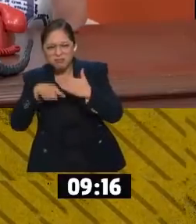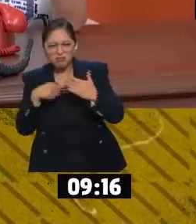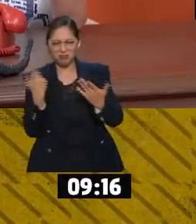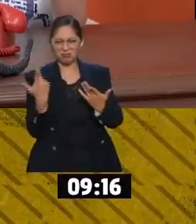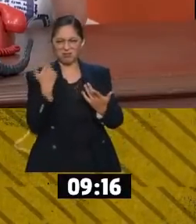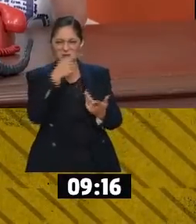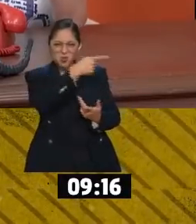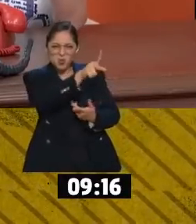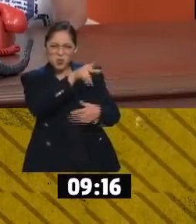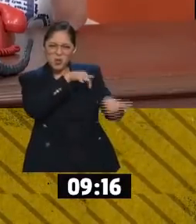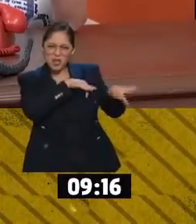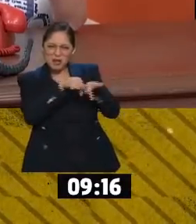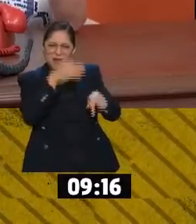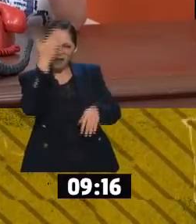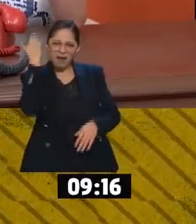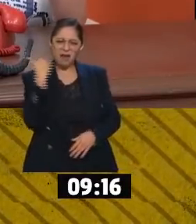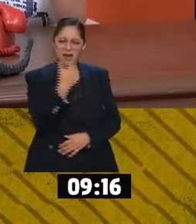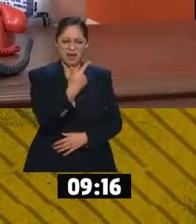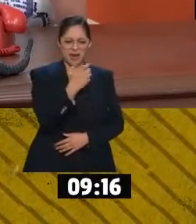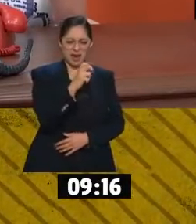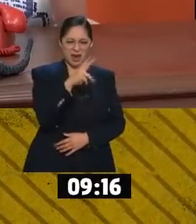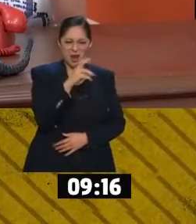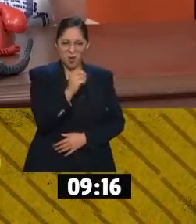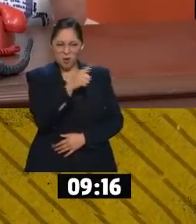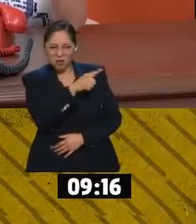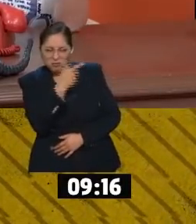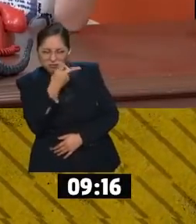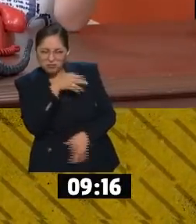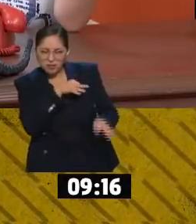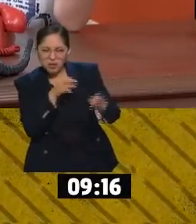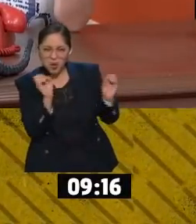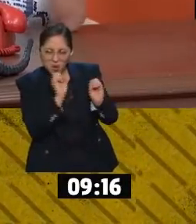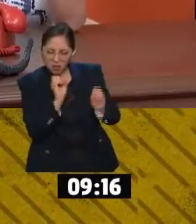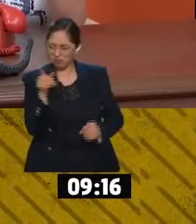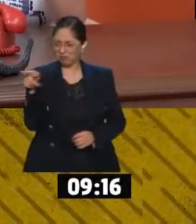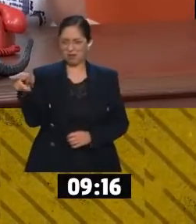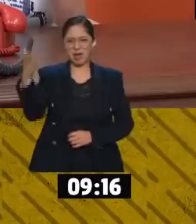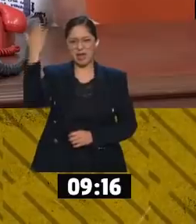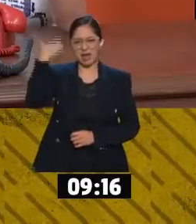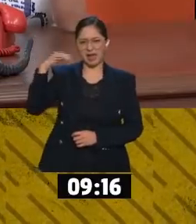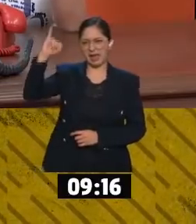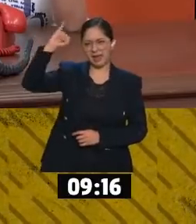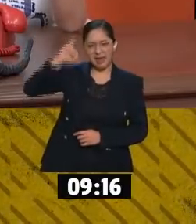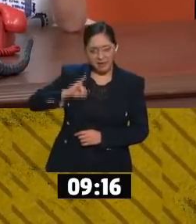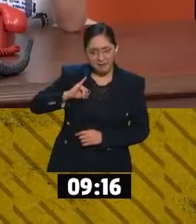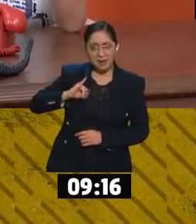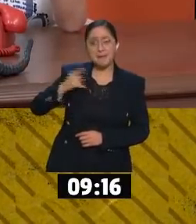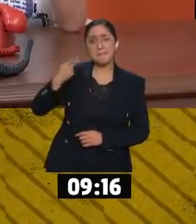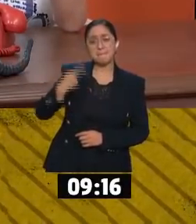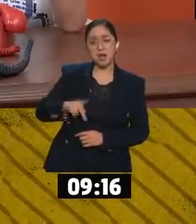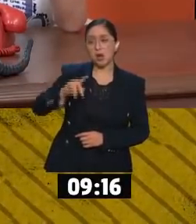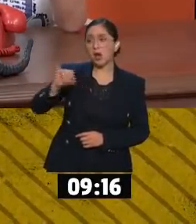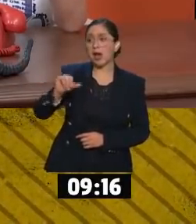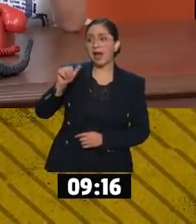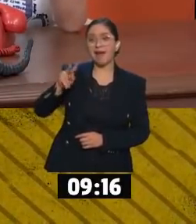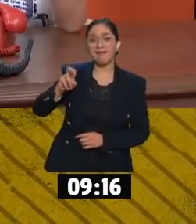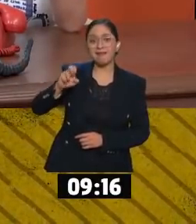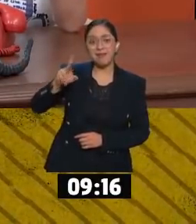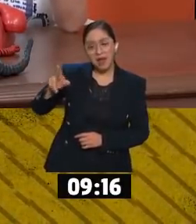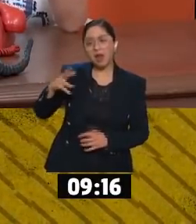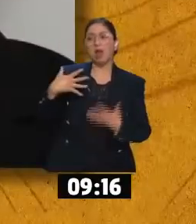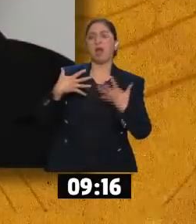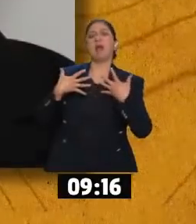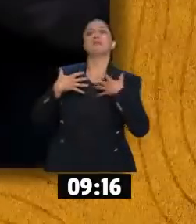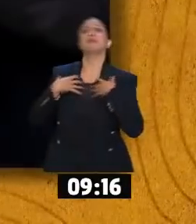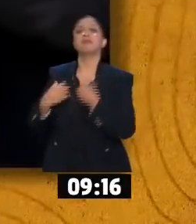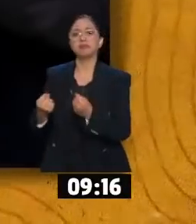en la gestión de Genaro García Luna, quien en ese entonces era su jefecito. Y bueno, Javier Herrera Valles fue detenido de manera